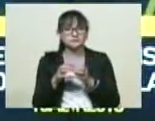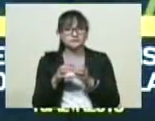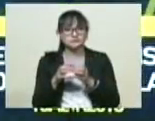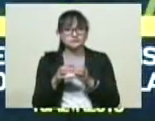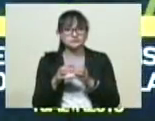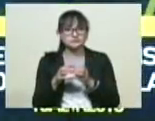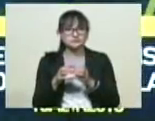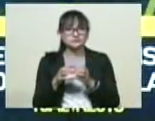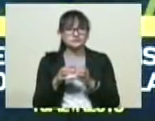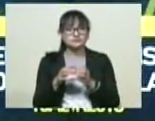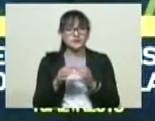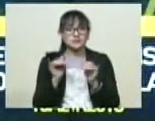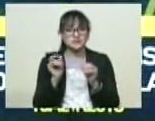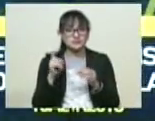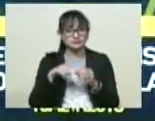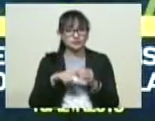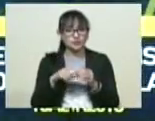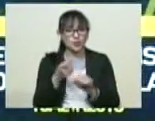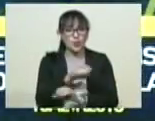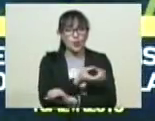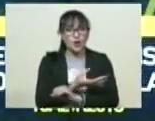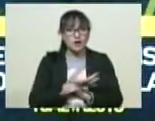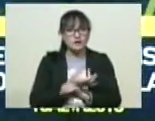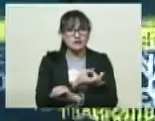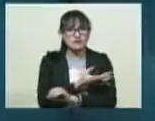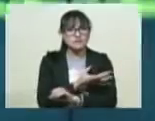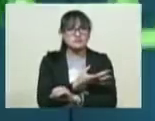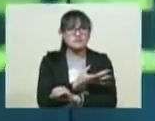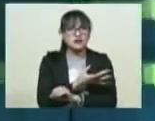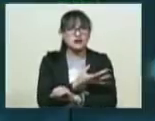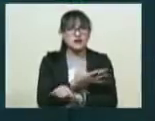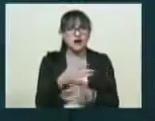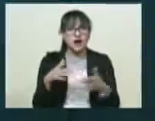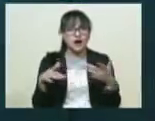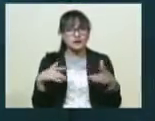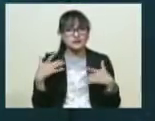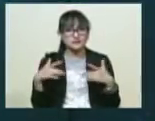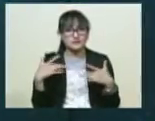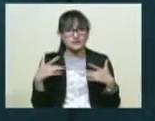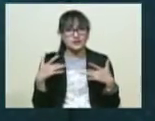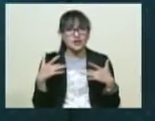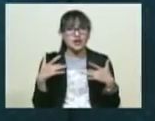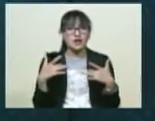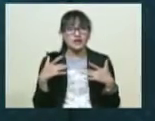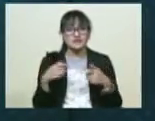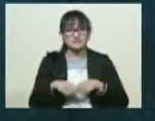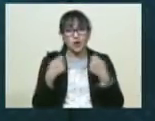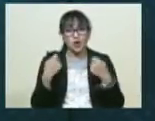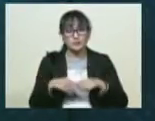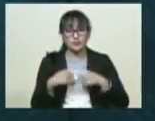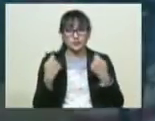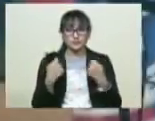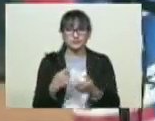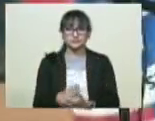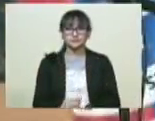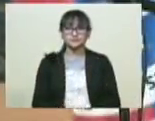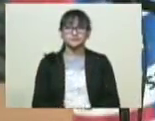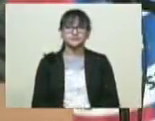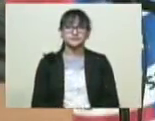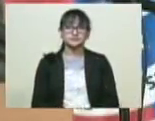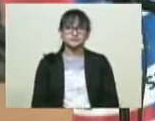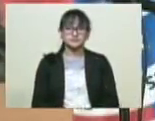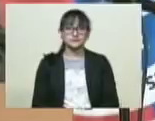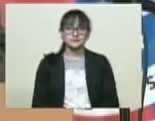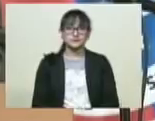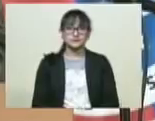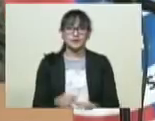la resistencia, pasaban a resistencia de choque y actividades insurgentes. Posteriormente, continuando